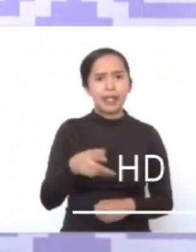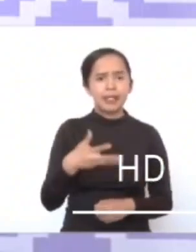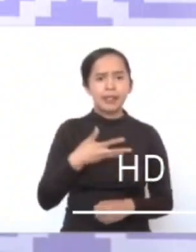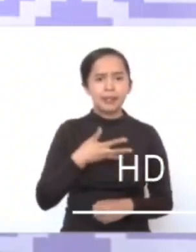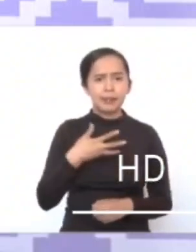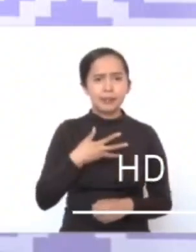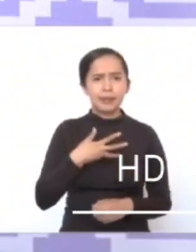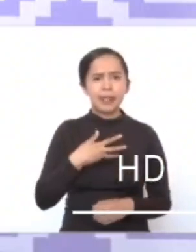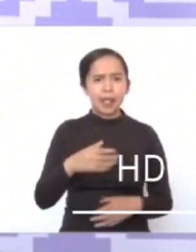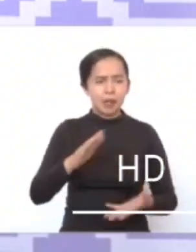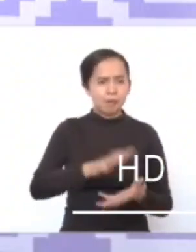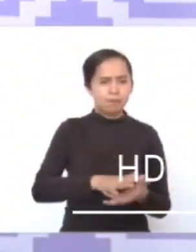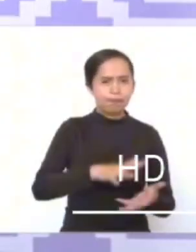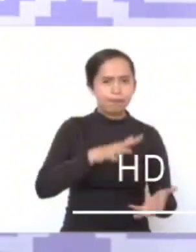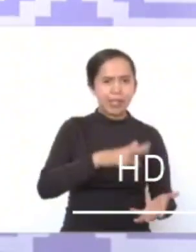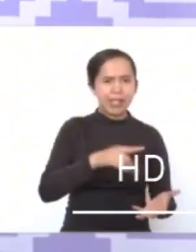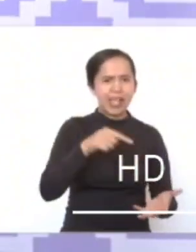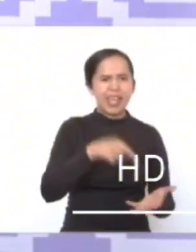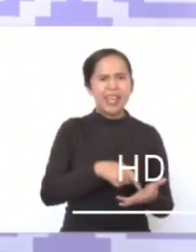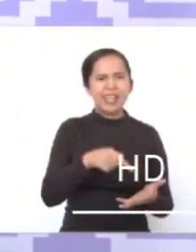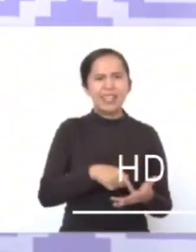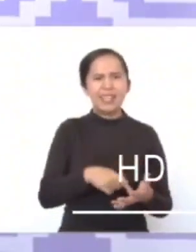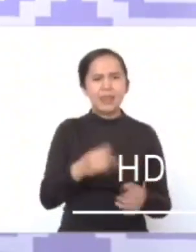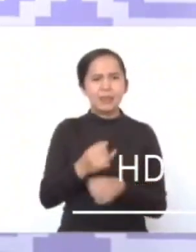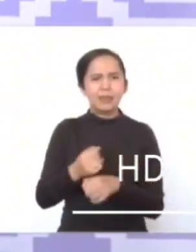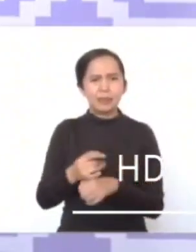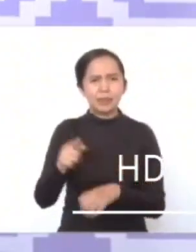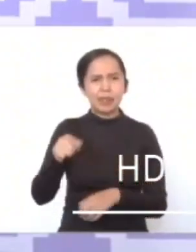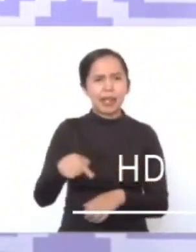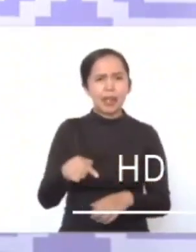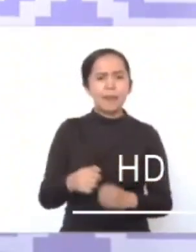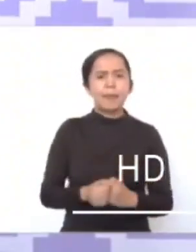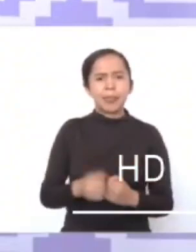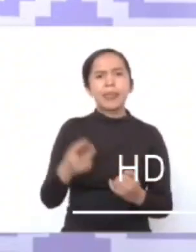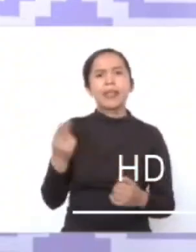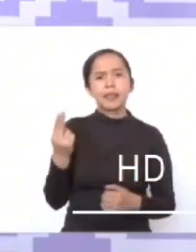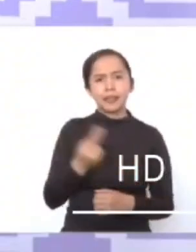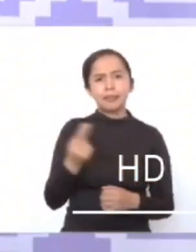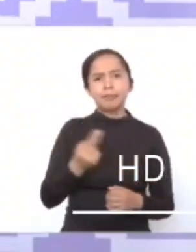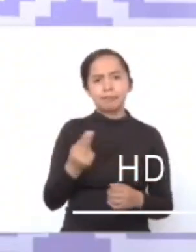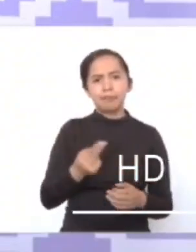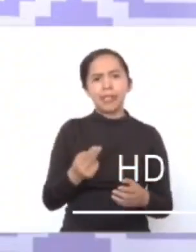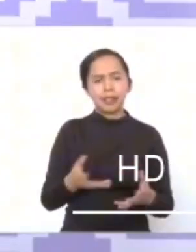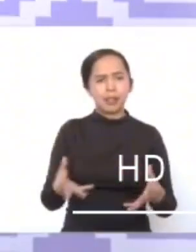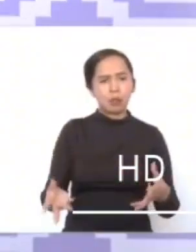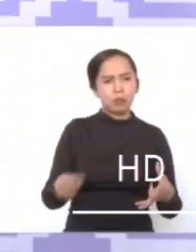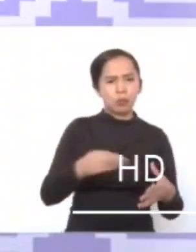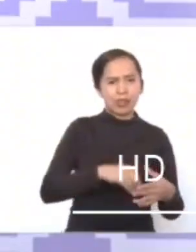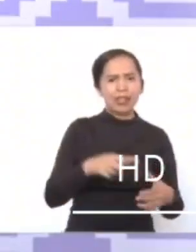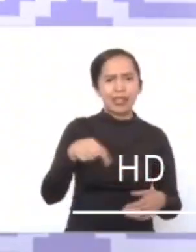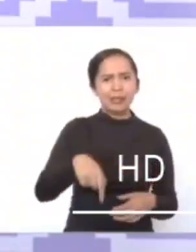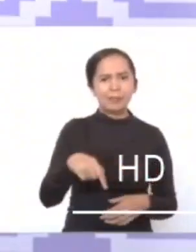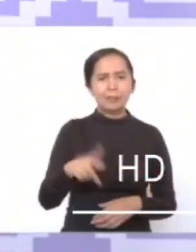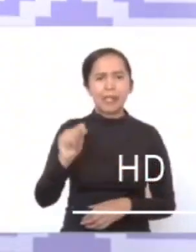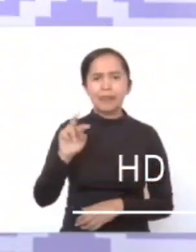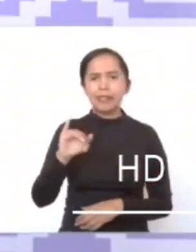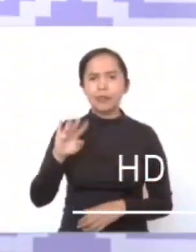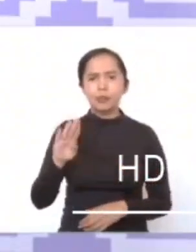sentencias emitidas con perspectiva de género, el cual se encuentra en proceso de construcción en nuestro tribunal.